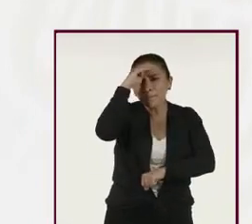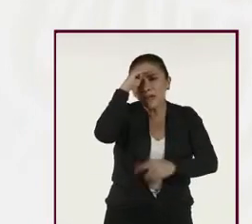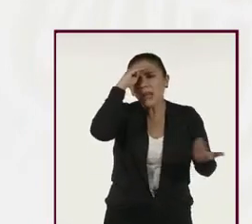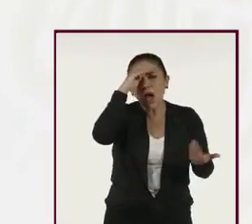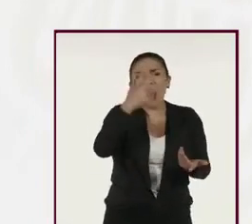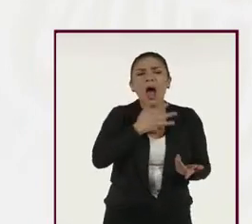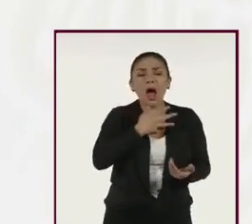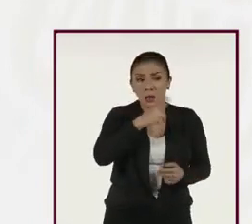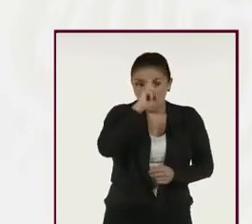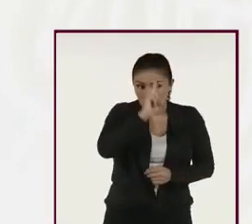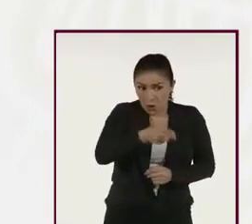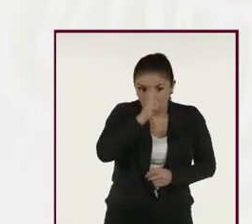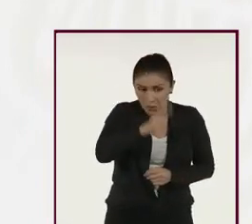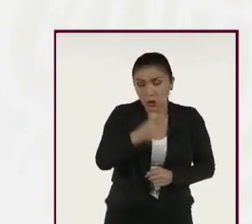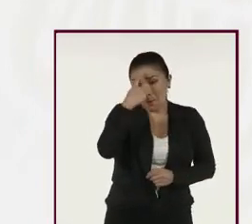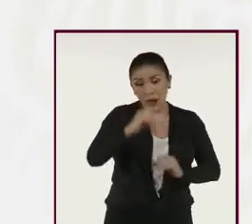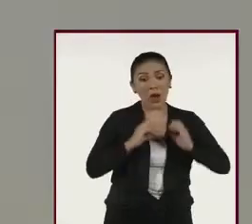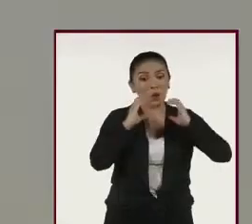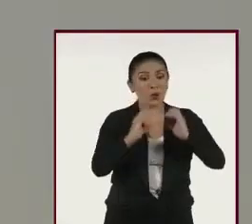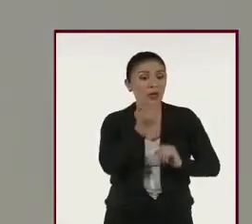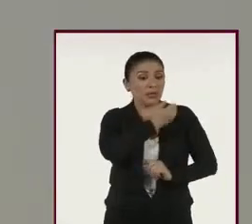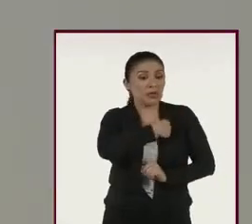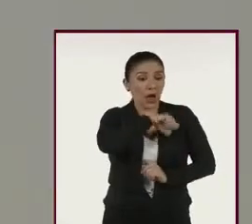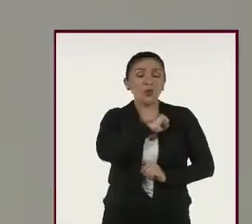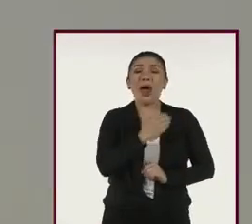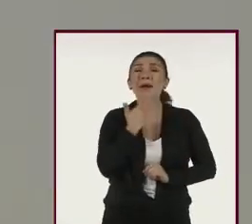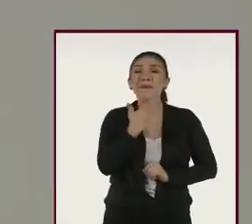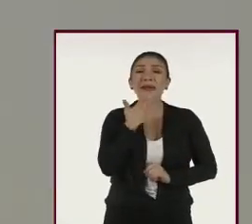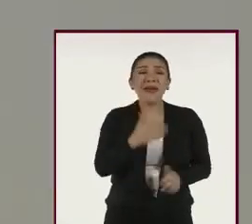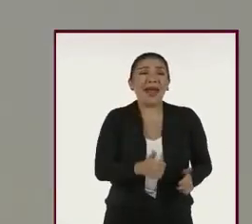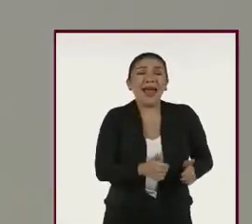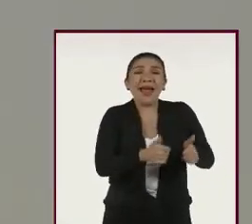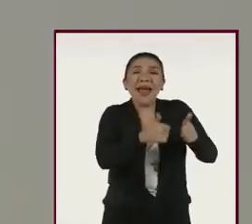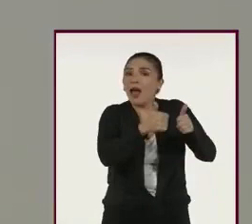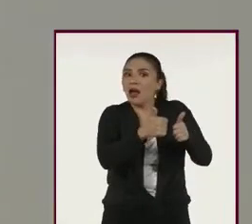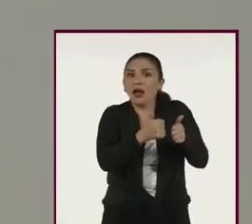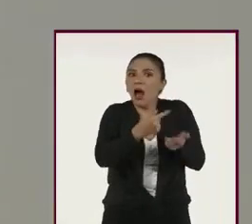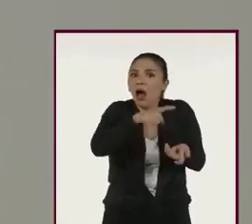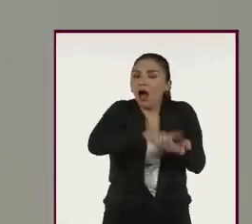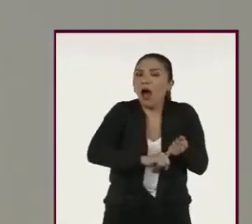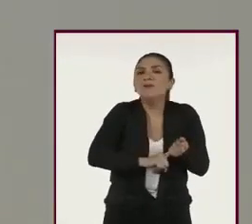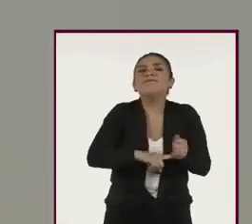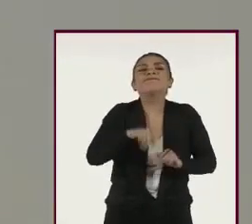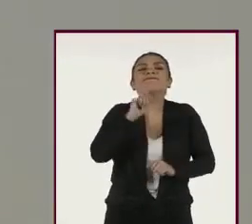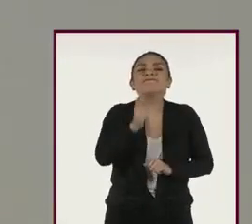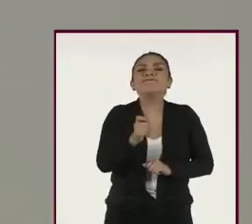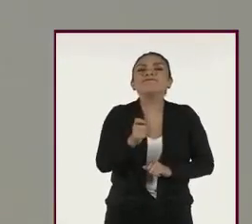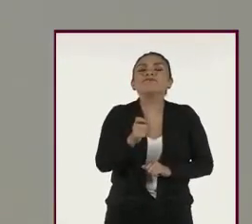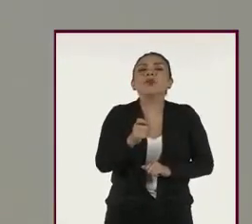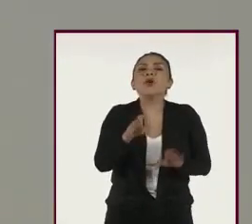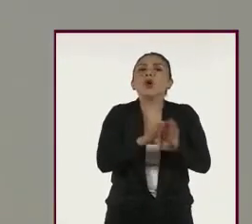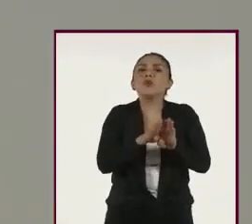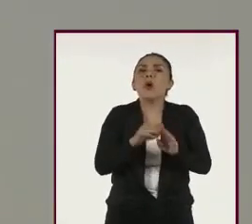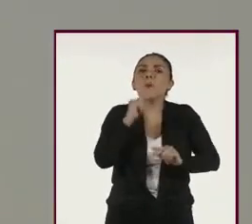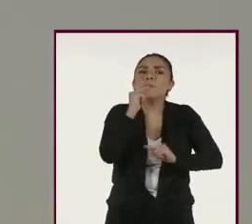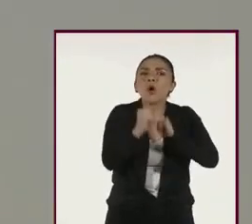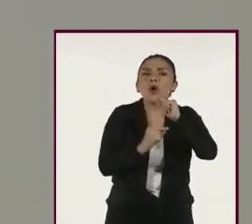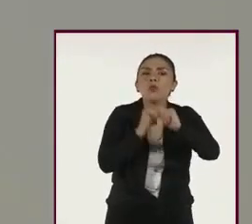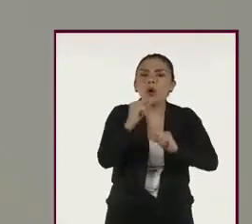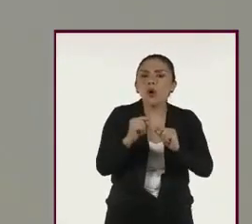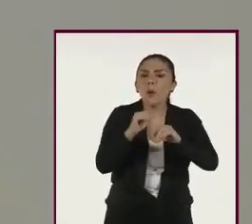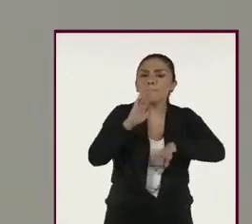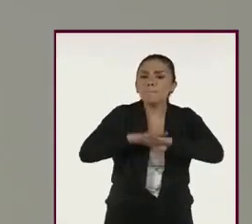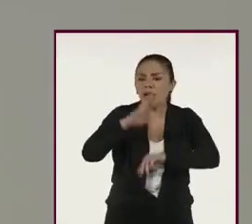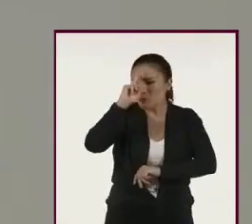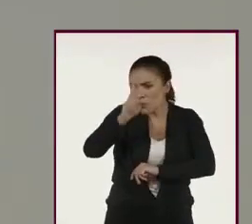teniendo restricciones que son sanas, que les van a llevar a un estado de salud adecuado, pero al ser progresivo y al irse